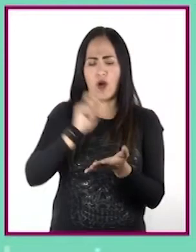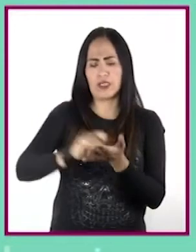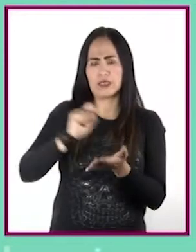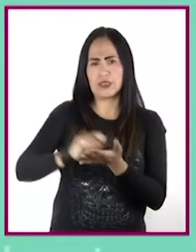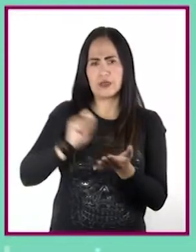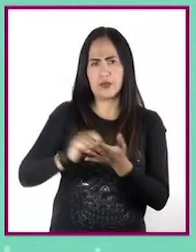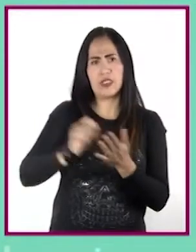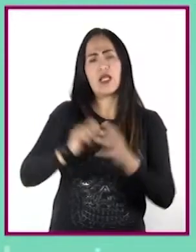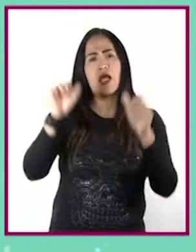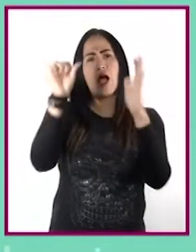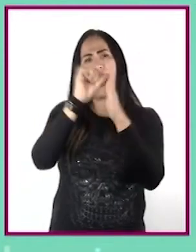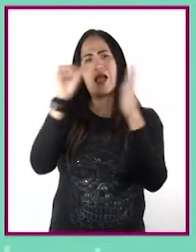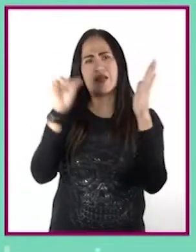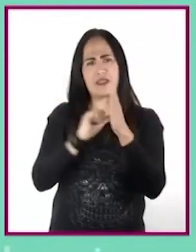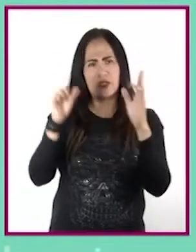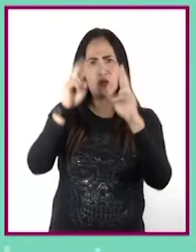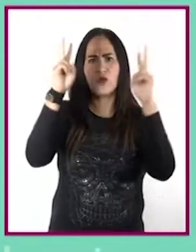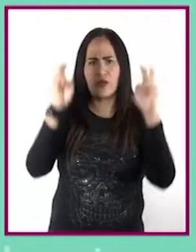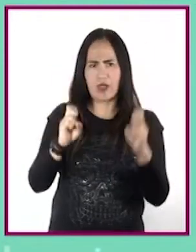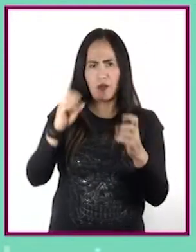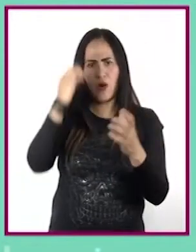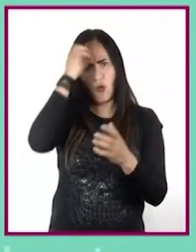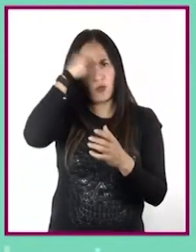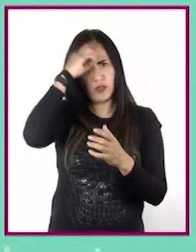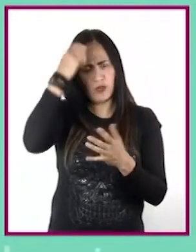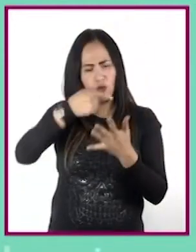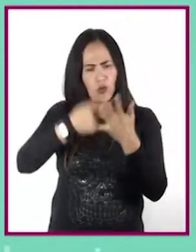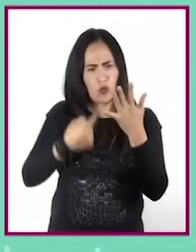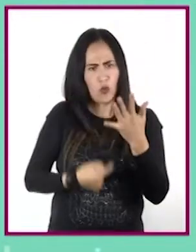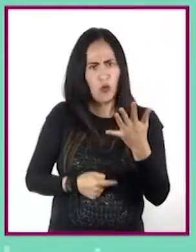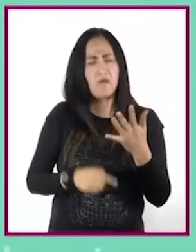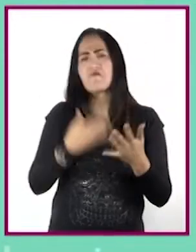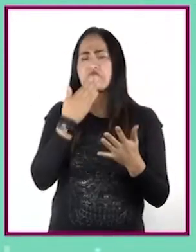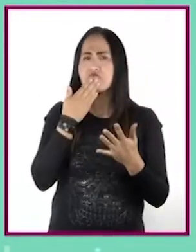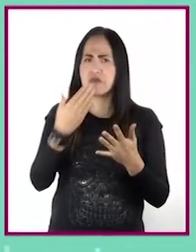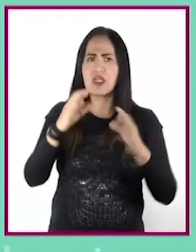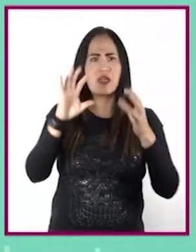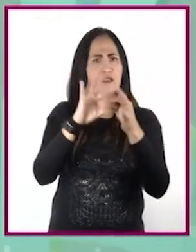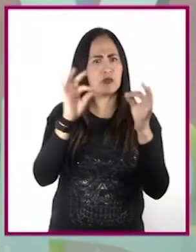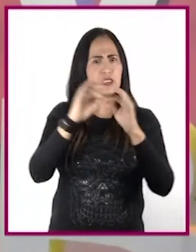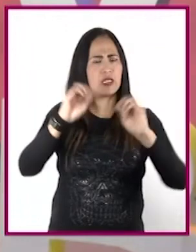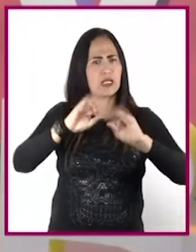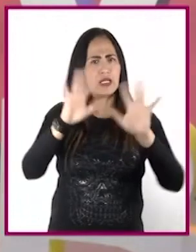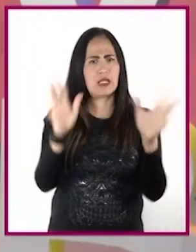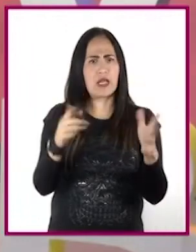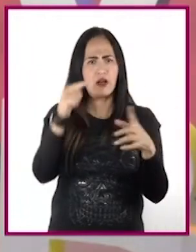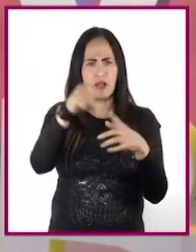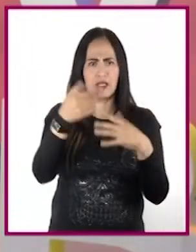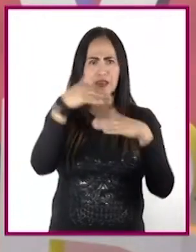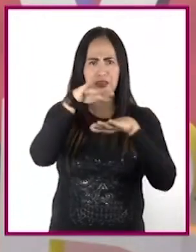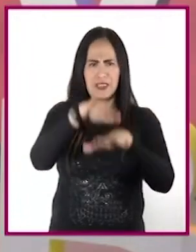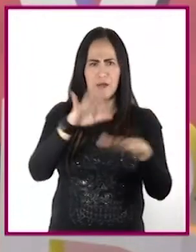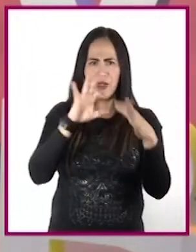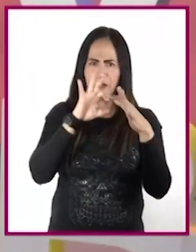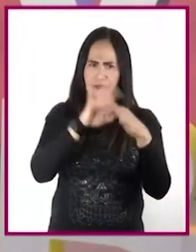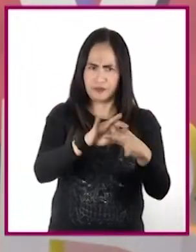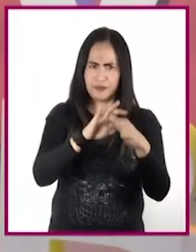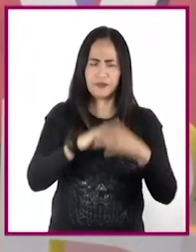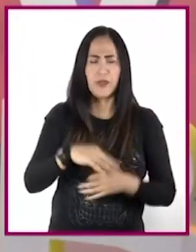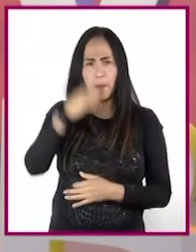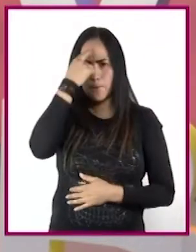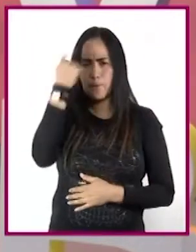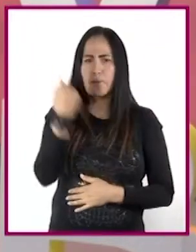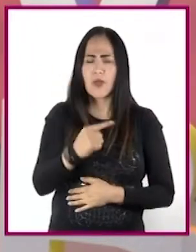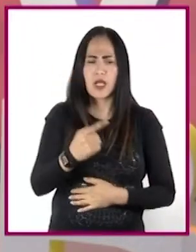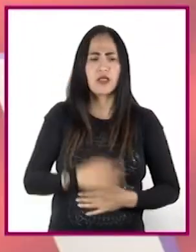artículos de opinión, argumentando su punto de vista y asumiendo una postura clara en relación con el tema, con el propósito